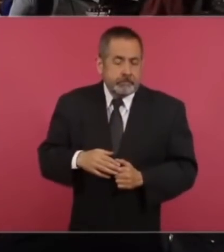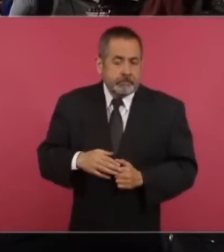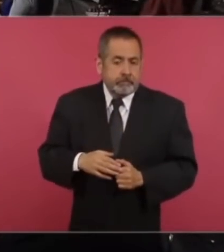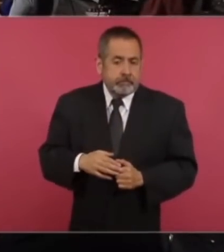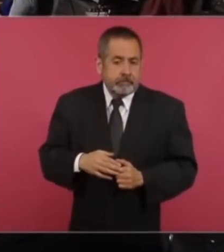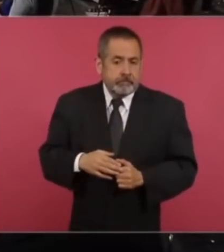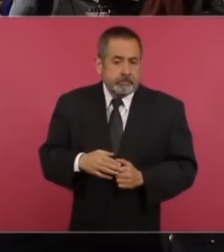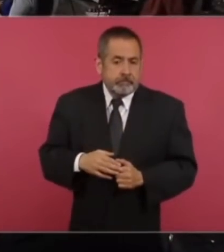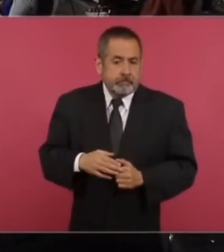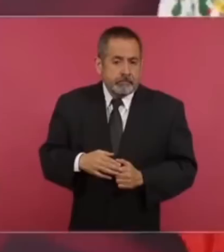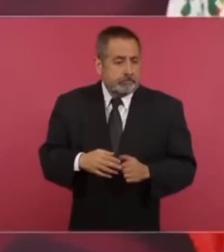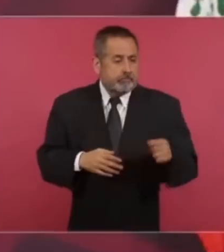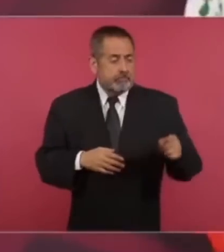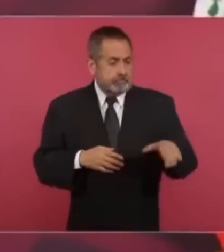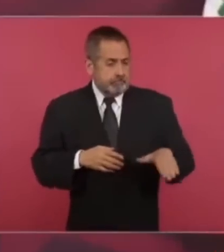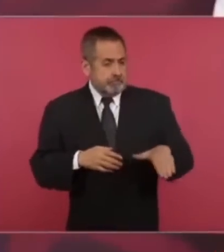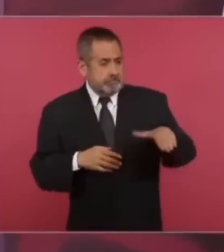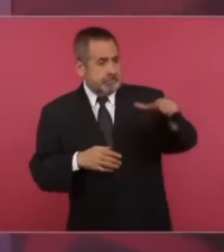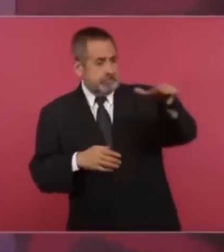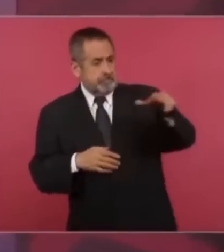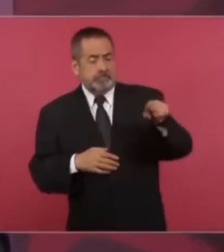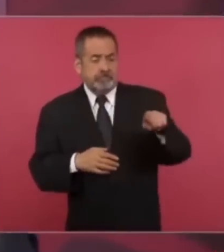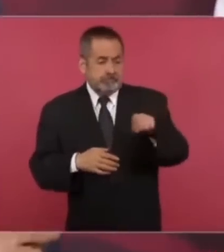pues ya llegó el tiempo